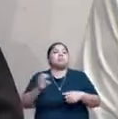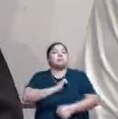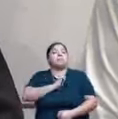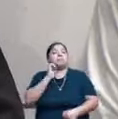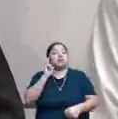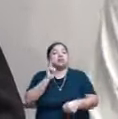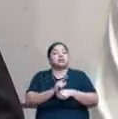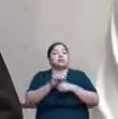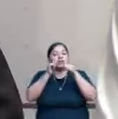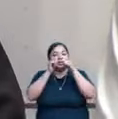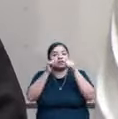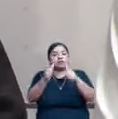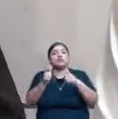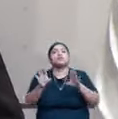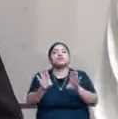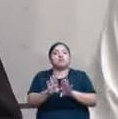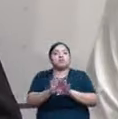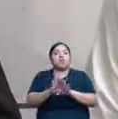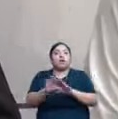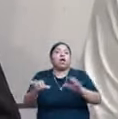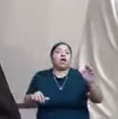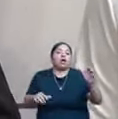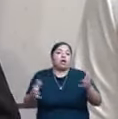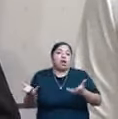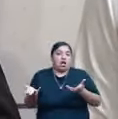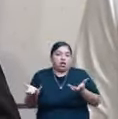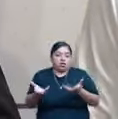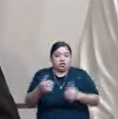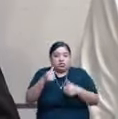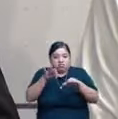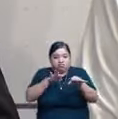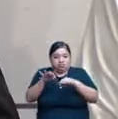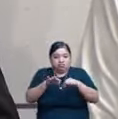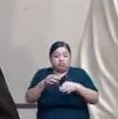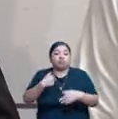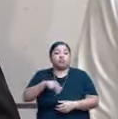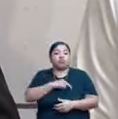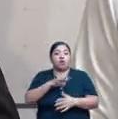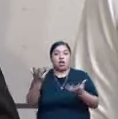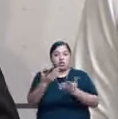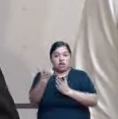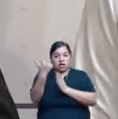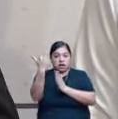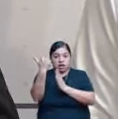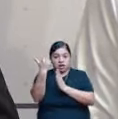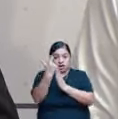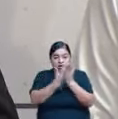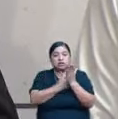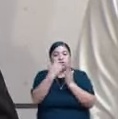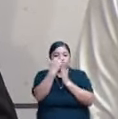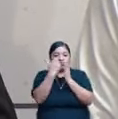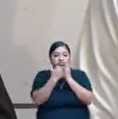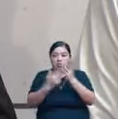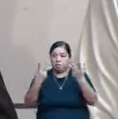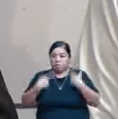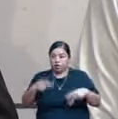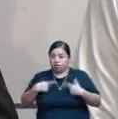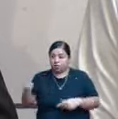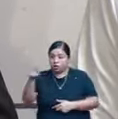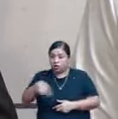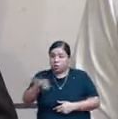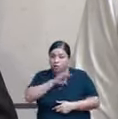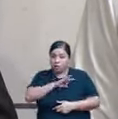actividades de fomento del empleo. Crearemos una base de datos con información personal, profesional y de habilidades de los ciudadanos mixquiahualenses